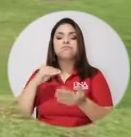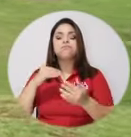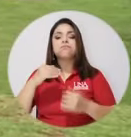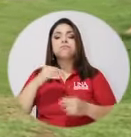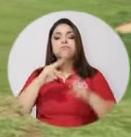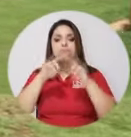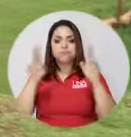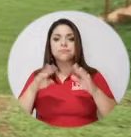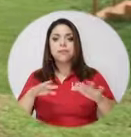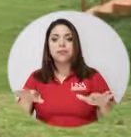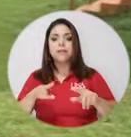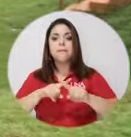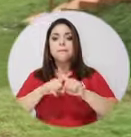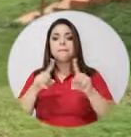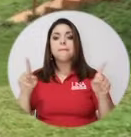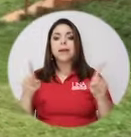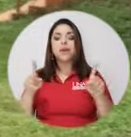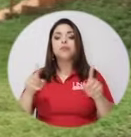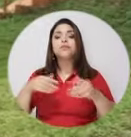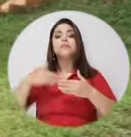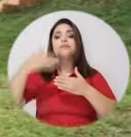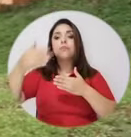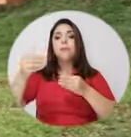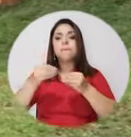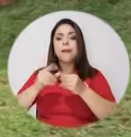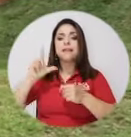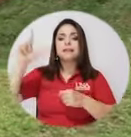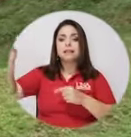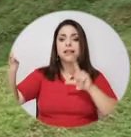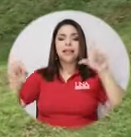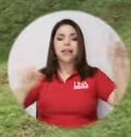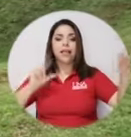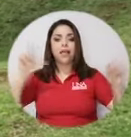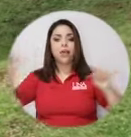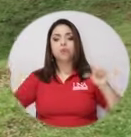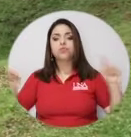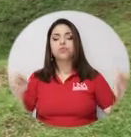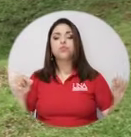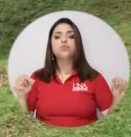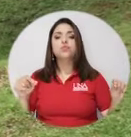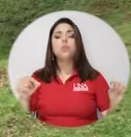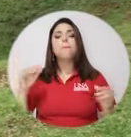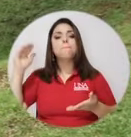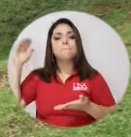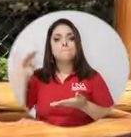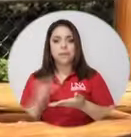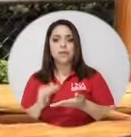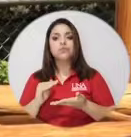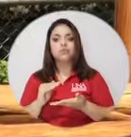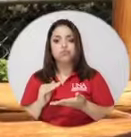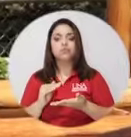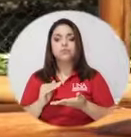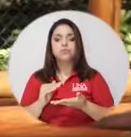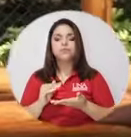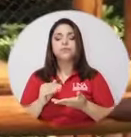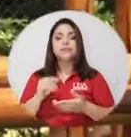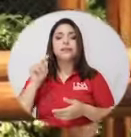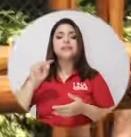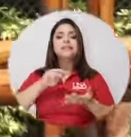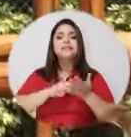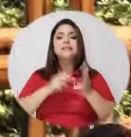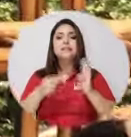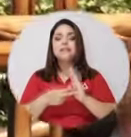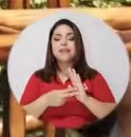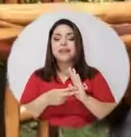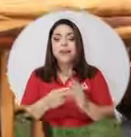regiones periféricas, pero al añadirse el factor tecnológico, esa brecha se amplifica, porque tenemos que la conectividad es